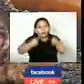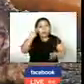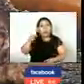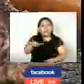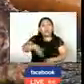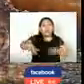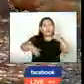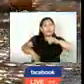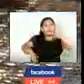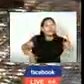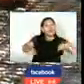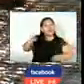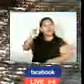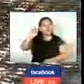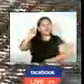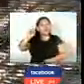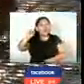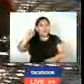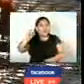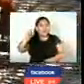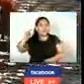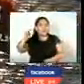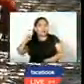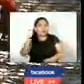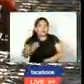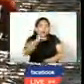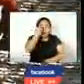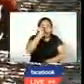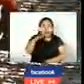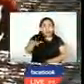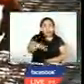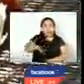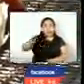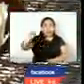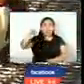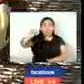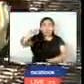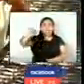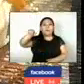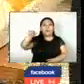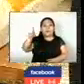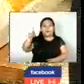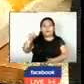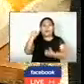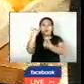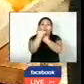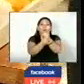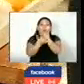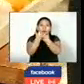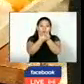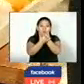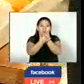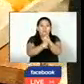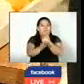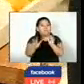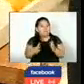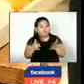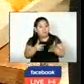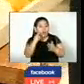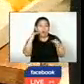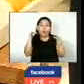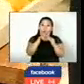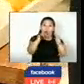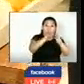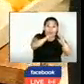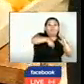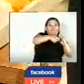occidente de El Salvador específicamente en la majada Huayúa platillos preparados como en casa